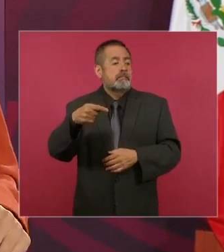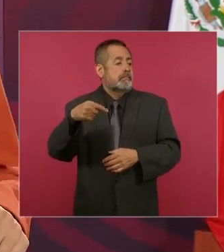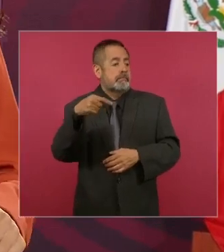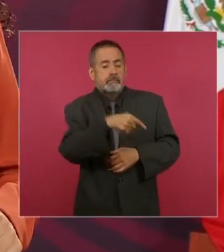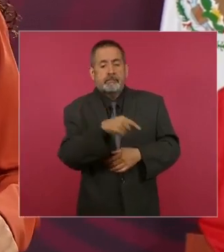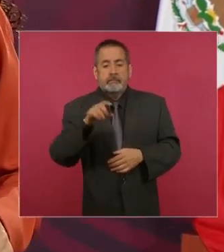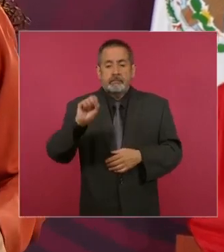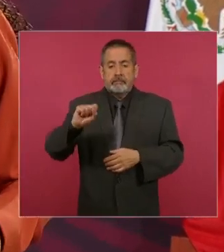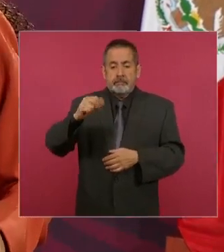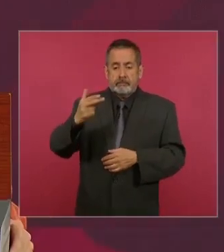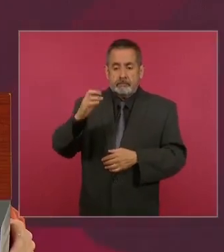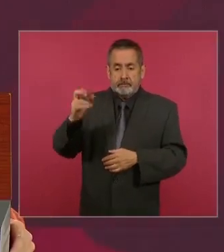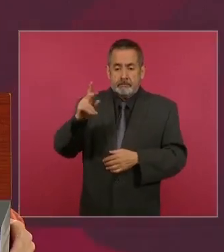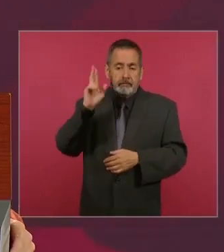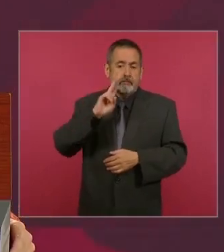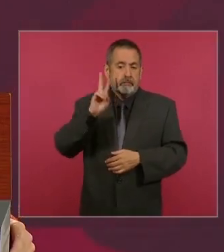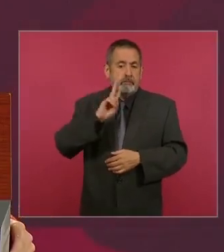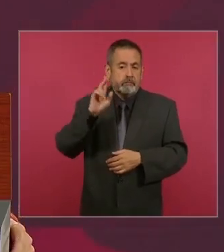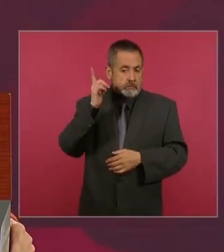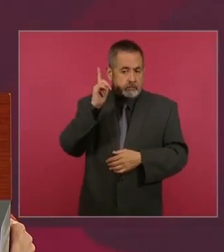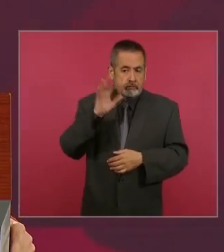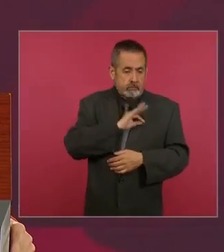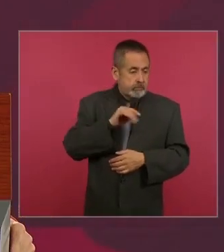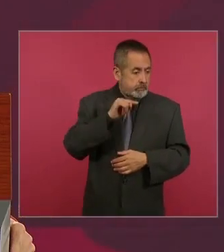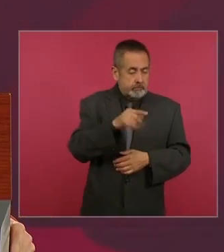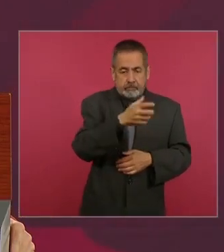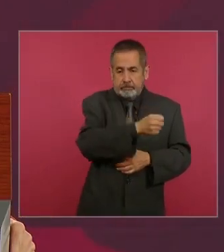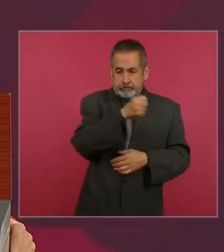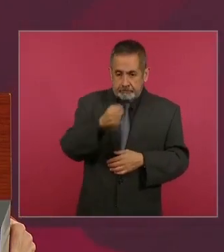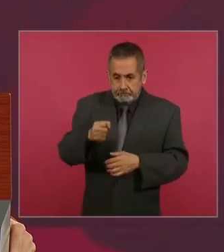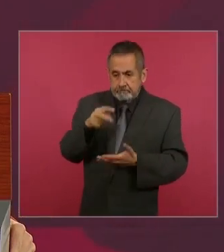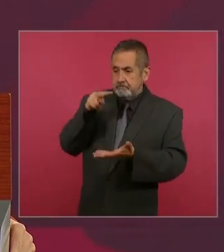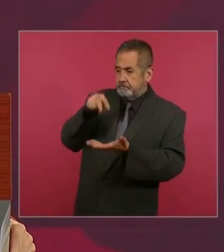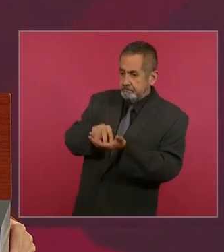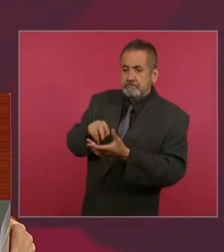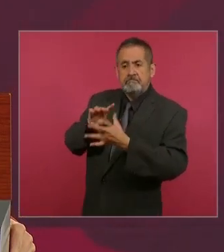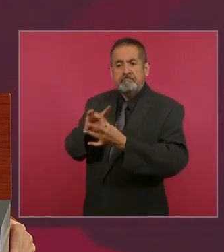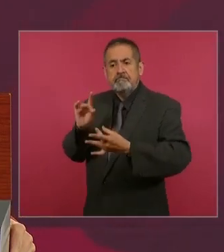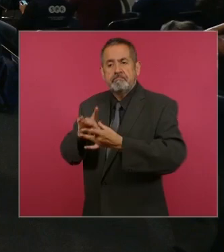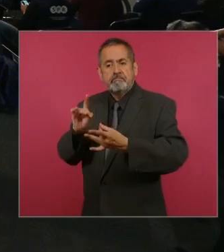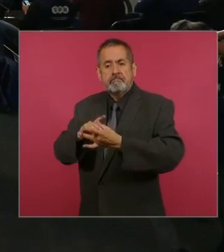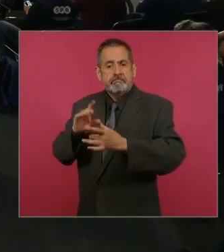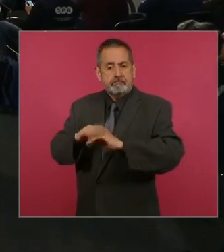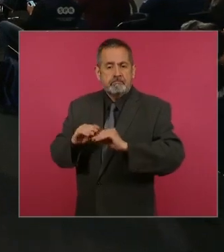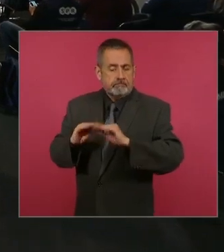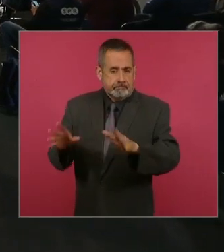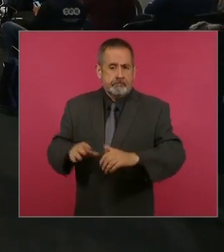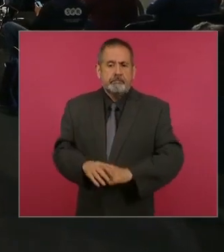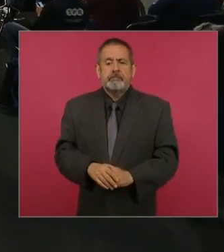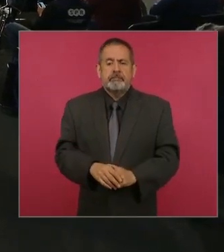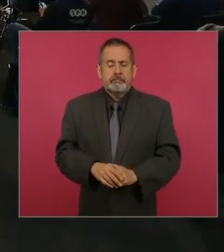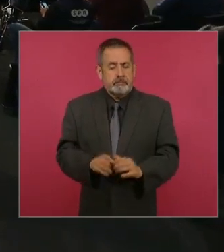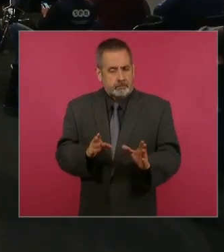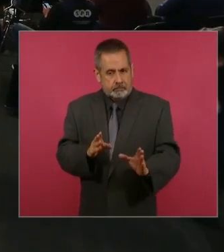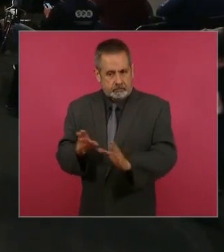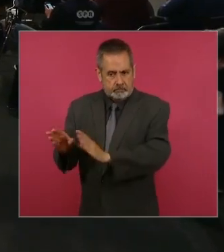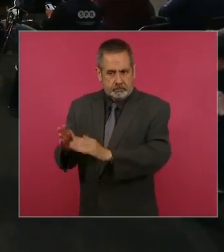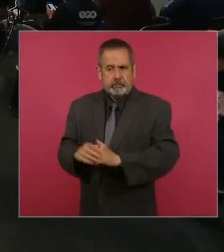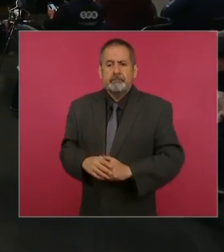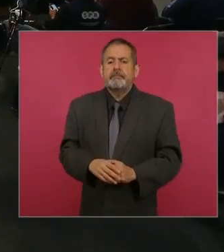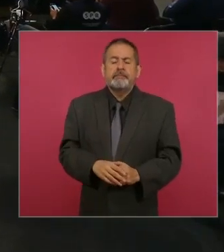secretario pueda venir a darles todos los detalles que requieran. Por el otro